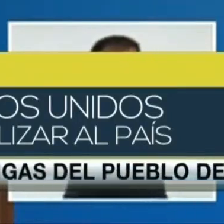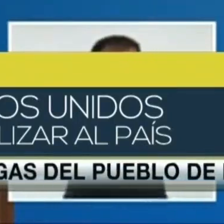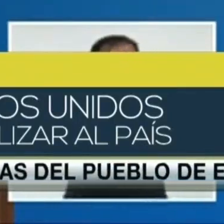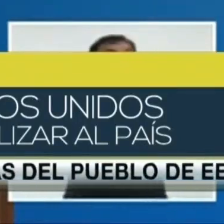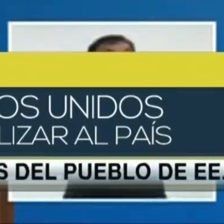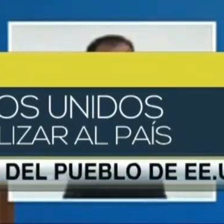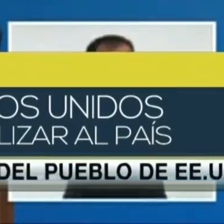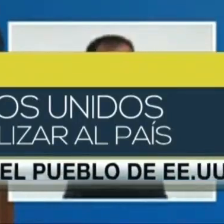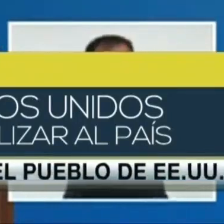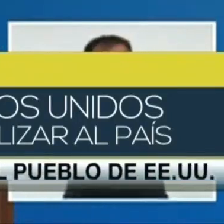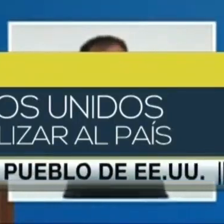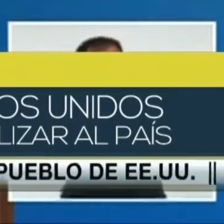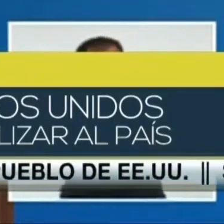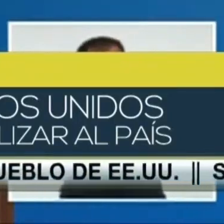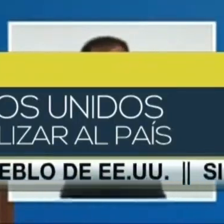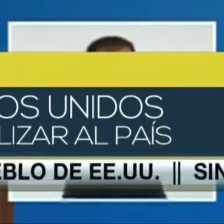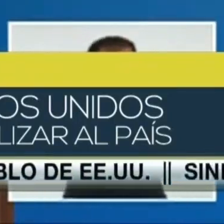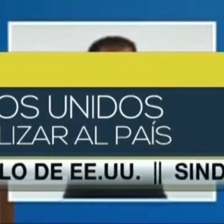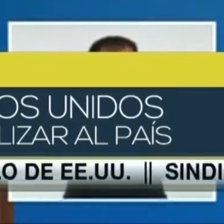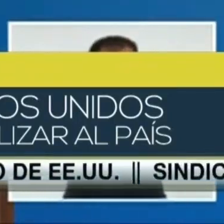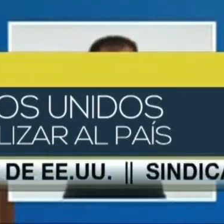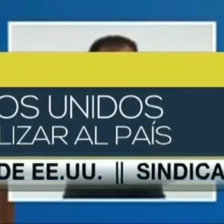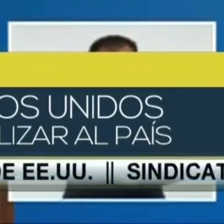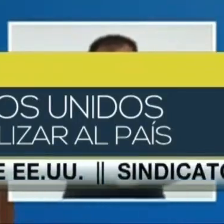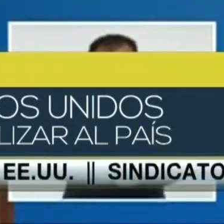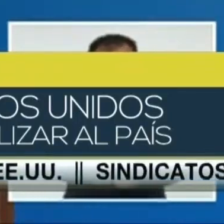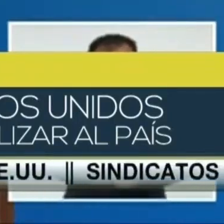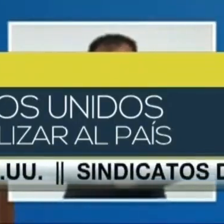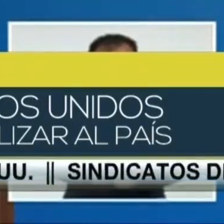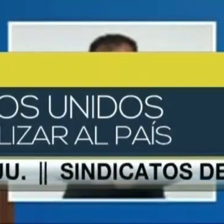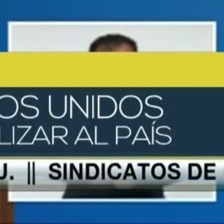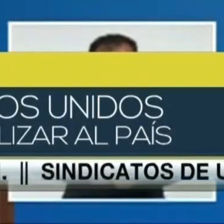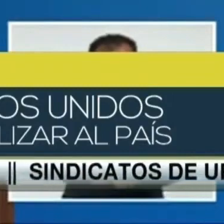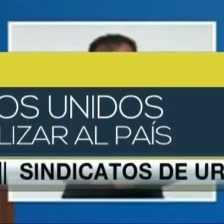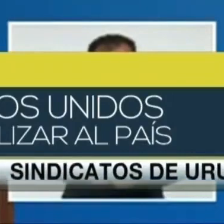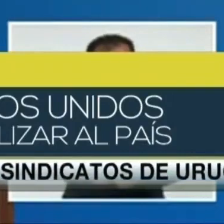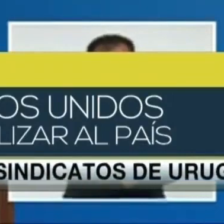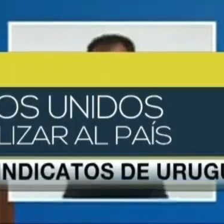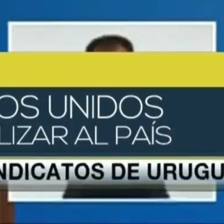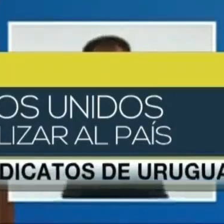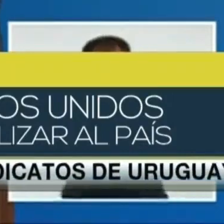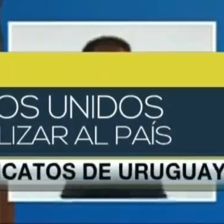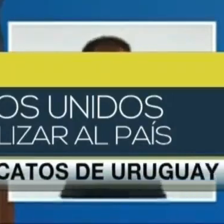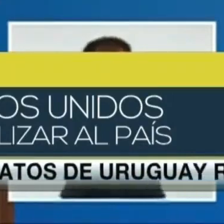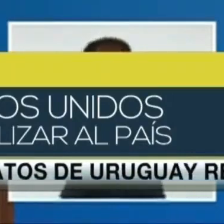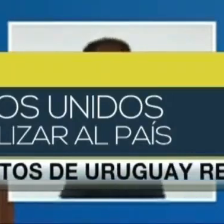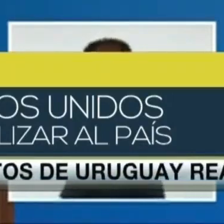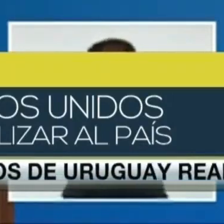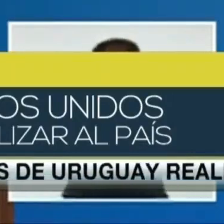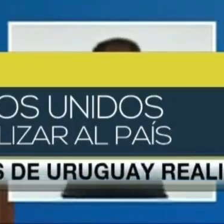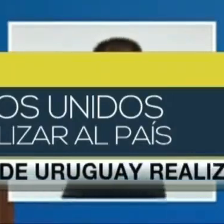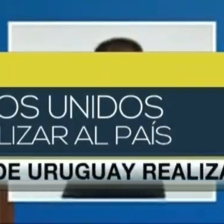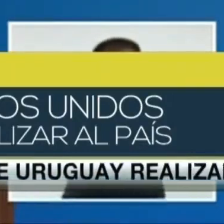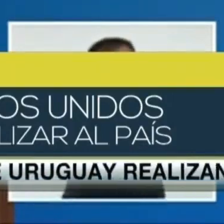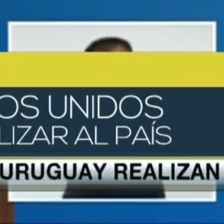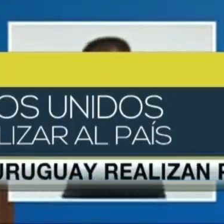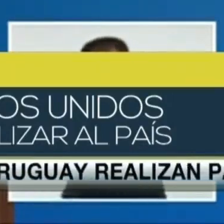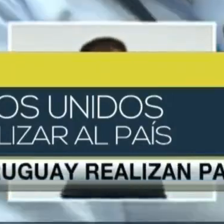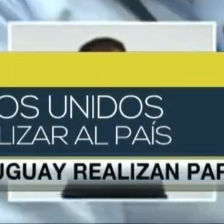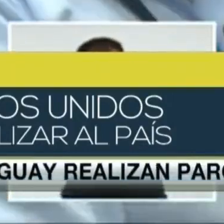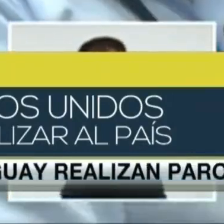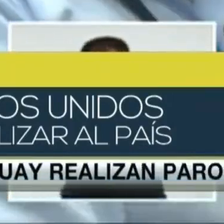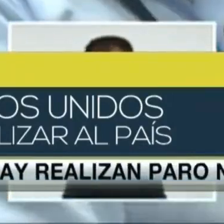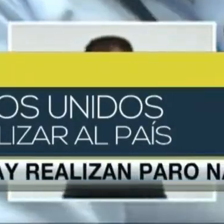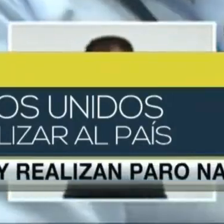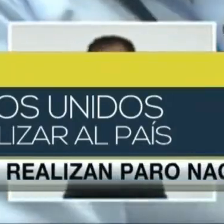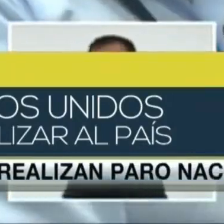con una coherencia mínima, que el bloqueo de los Estados Unidos contra Cuba, las 243